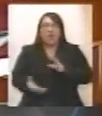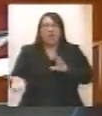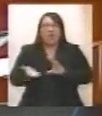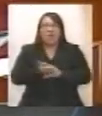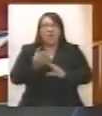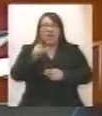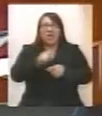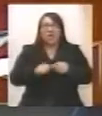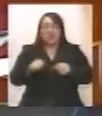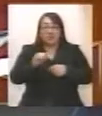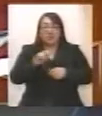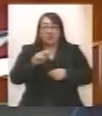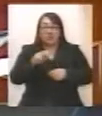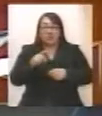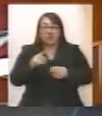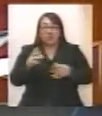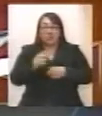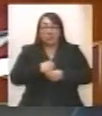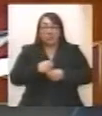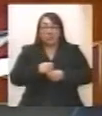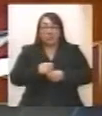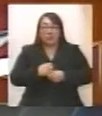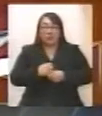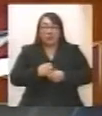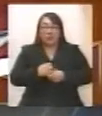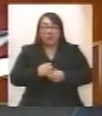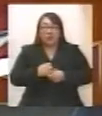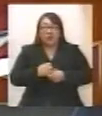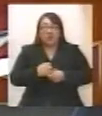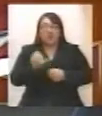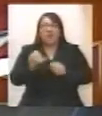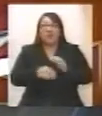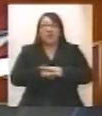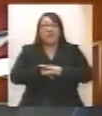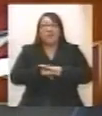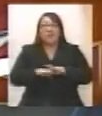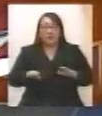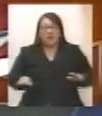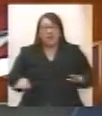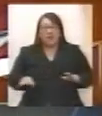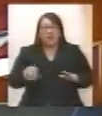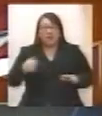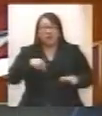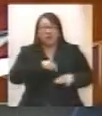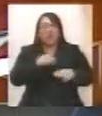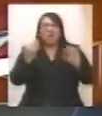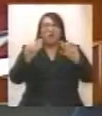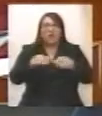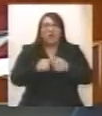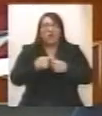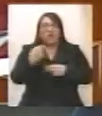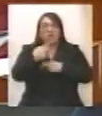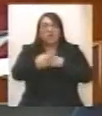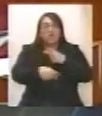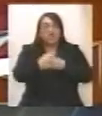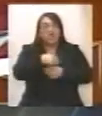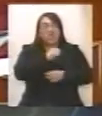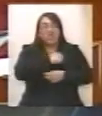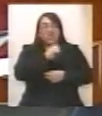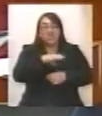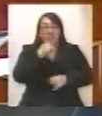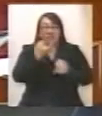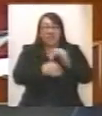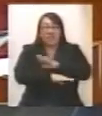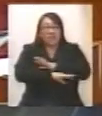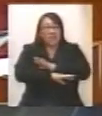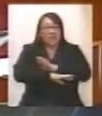Exterior, sector sur del dominio marítimo del Perú, finalmente nuestra frontera con el vecino país del sur ha